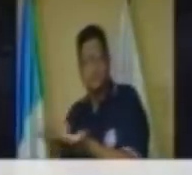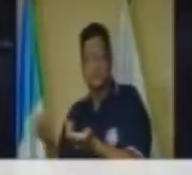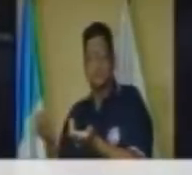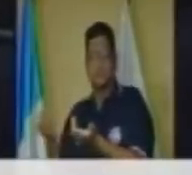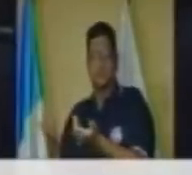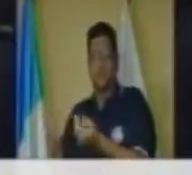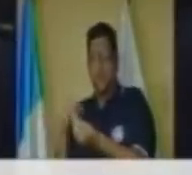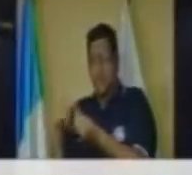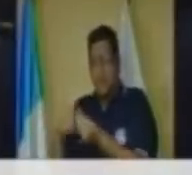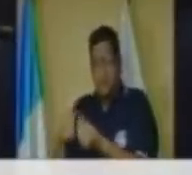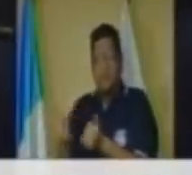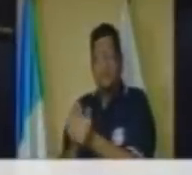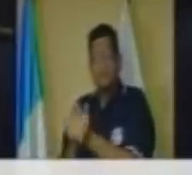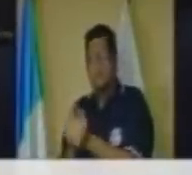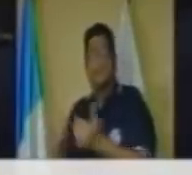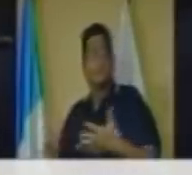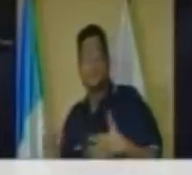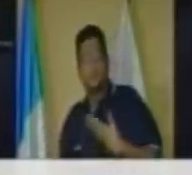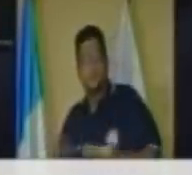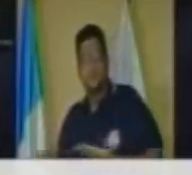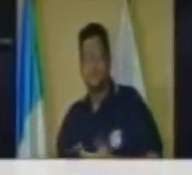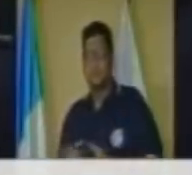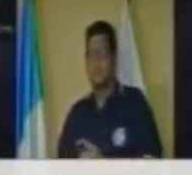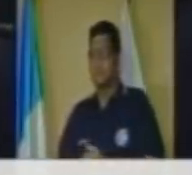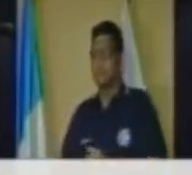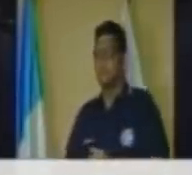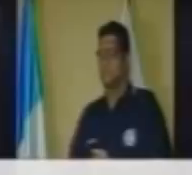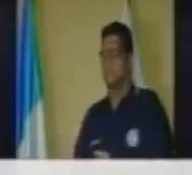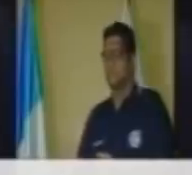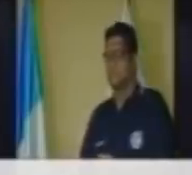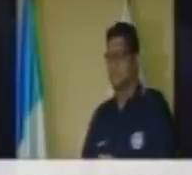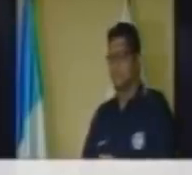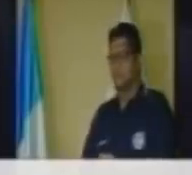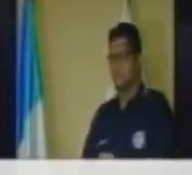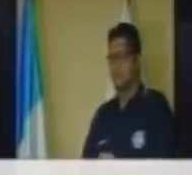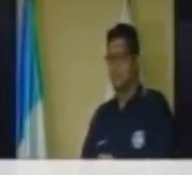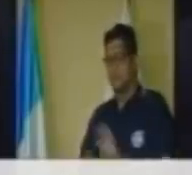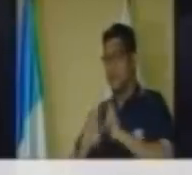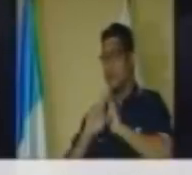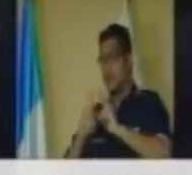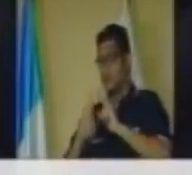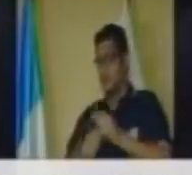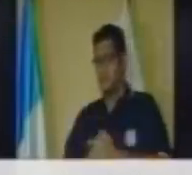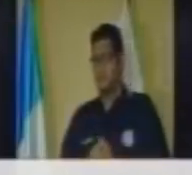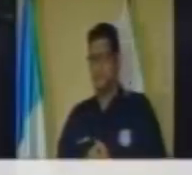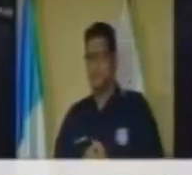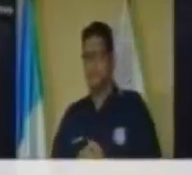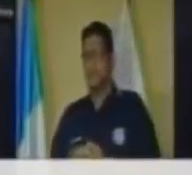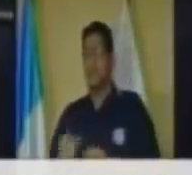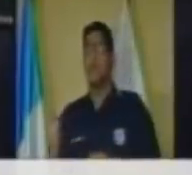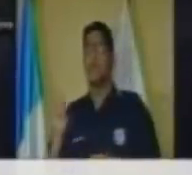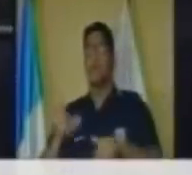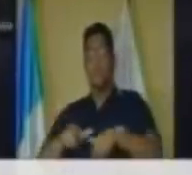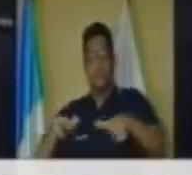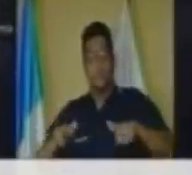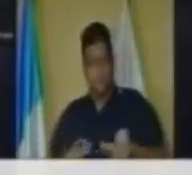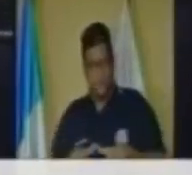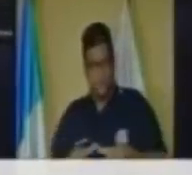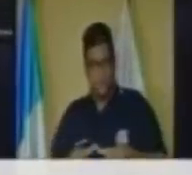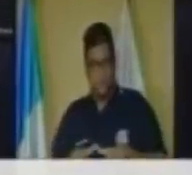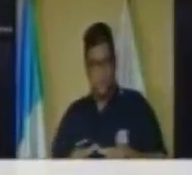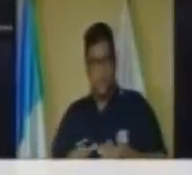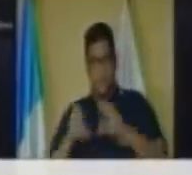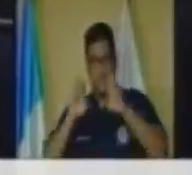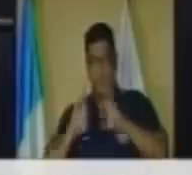estaba con él, dónde está en este momento? Gracias. Sí, el lugar donde vamos a tener a las